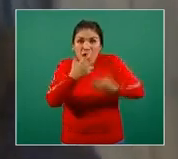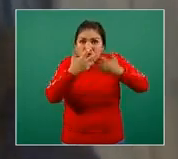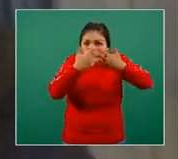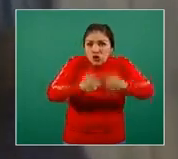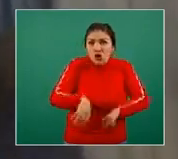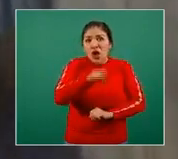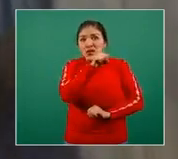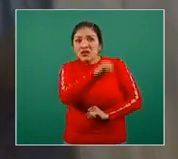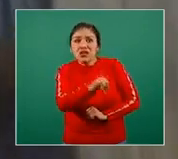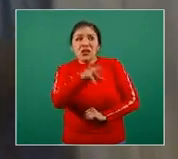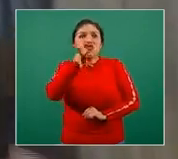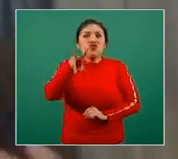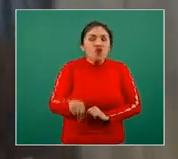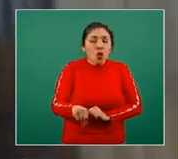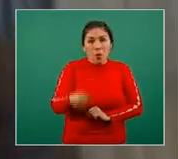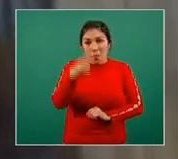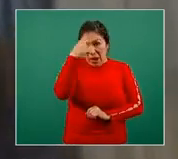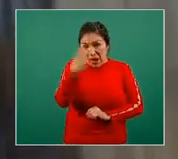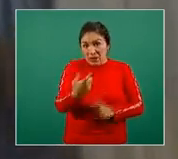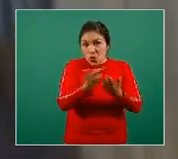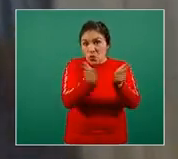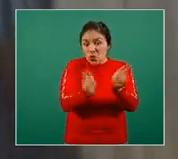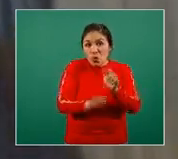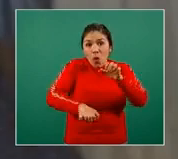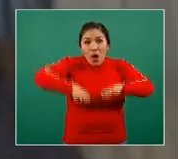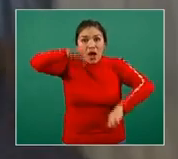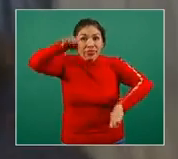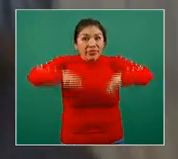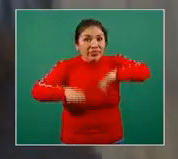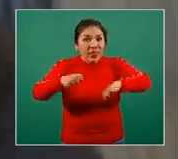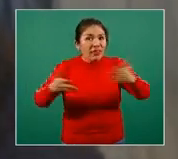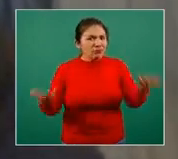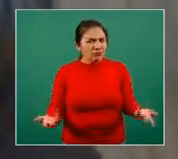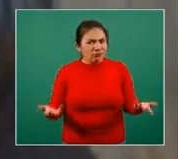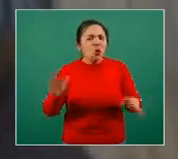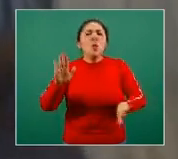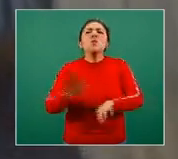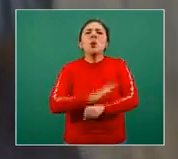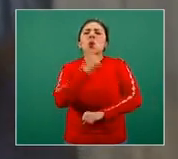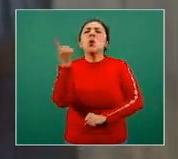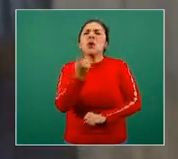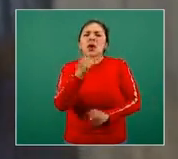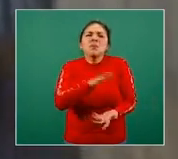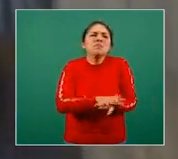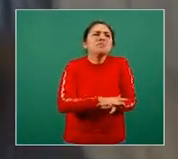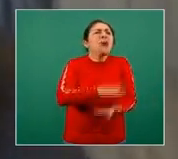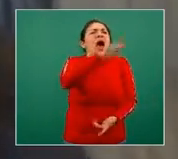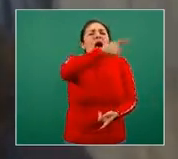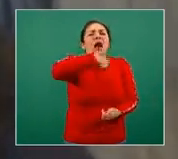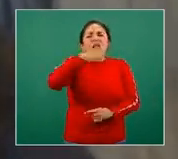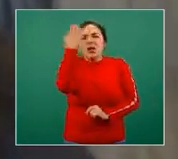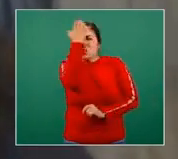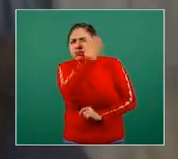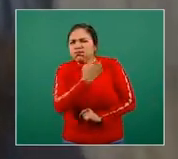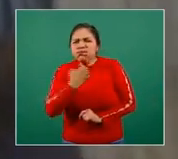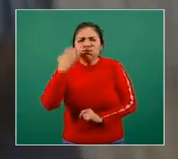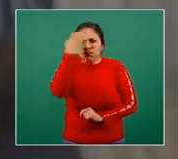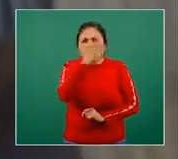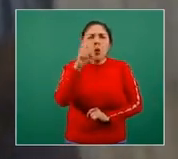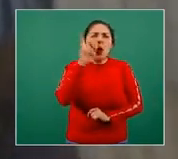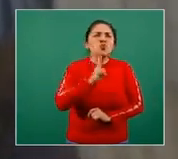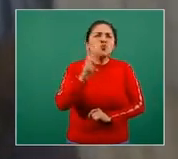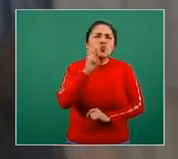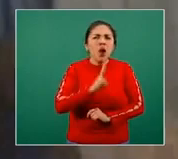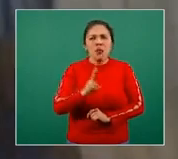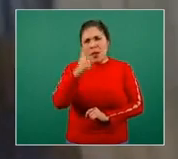vacuna en este grupo de edad. ¿Por qué? Porque la gran mayoría de los ensayos en clínicos han